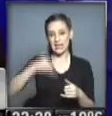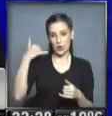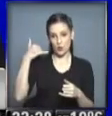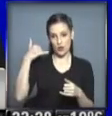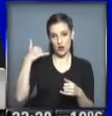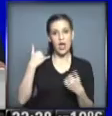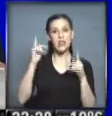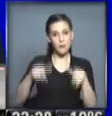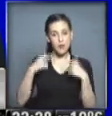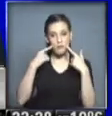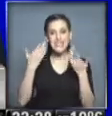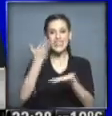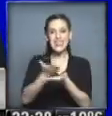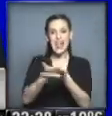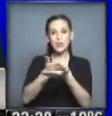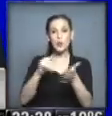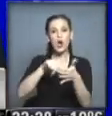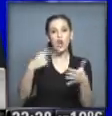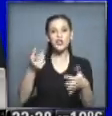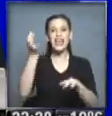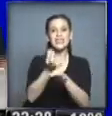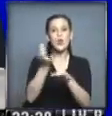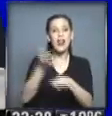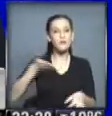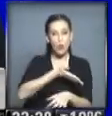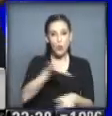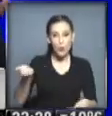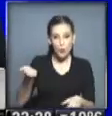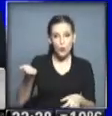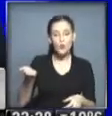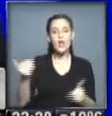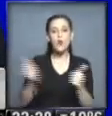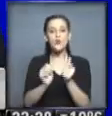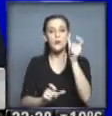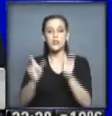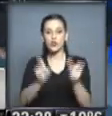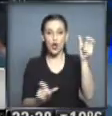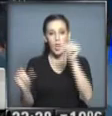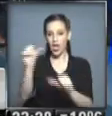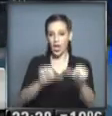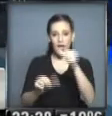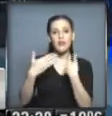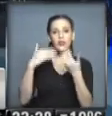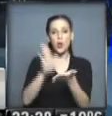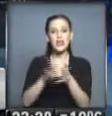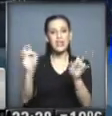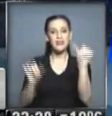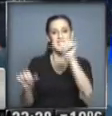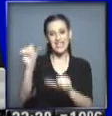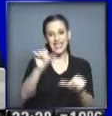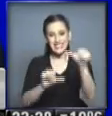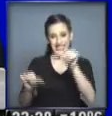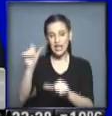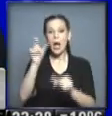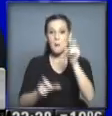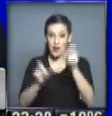la presentación que hizo en Buenos Aires con chicos de la escuela pública, que lo inventaron junto con biólogos y músicos, estuvieron hablando de ciencia, los chicos